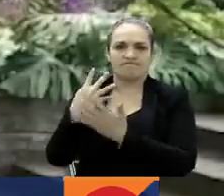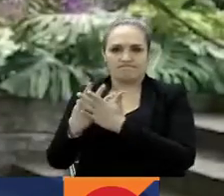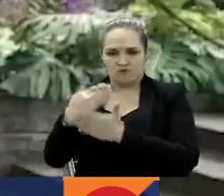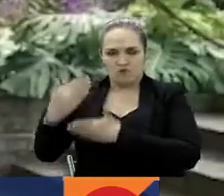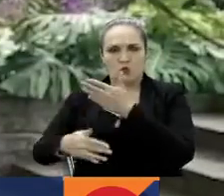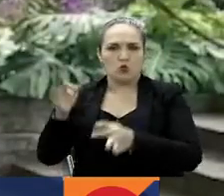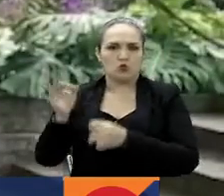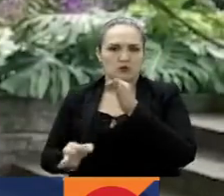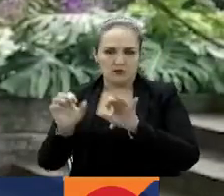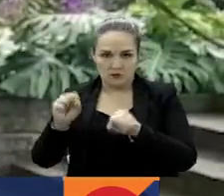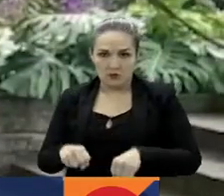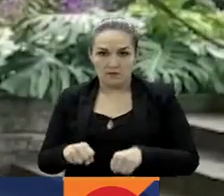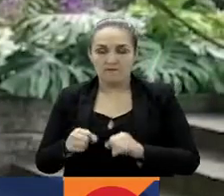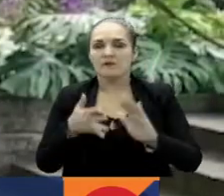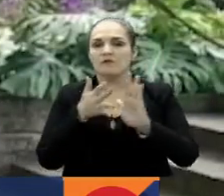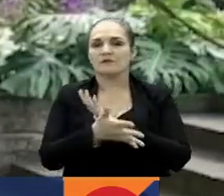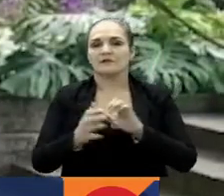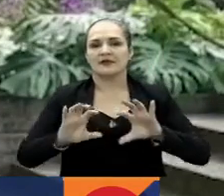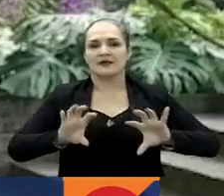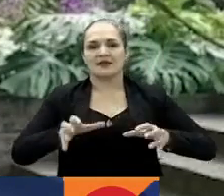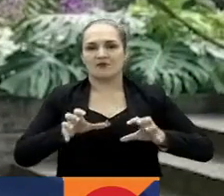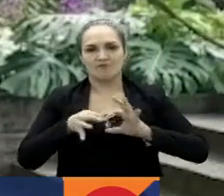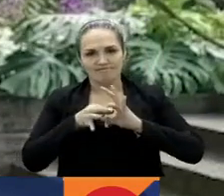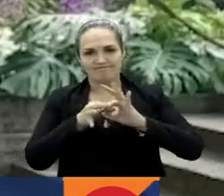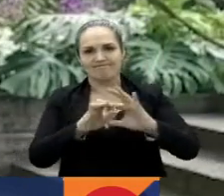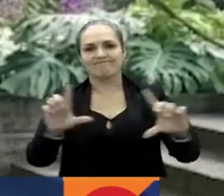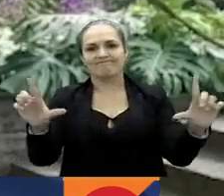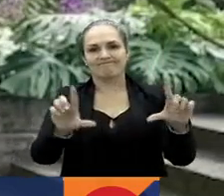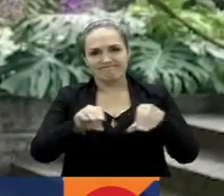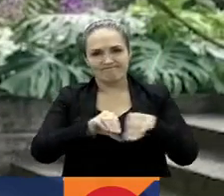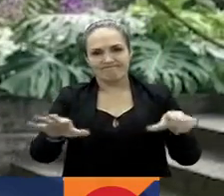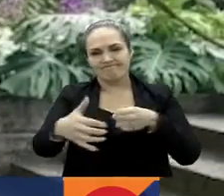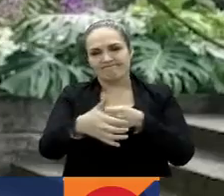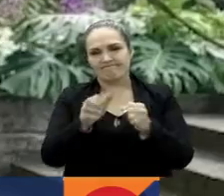la justicia. Radio Nacional de Colombia y RTVC Noticias conectados 24/7.